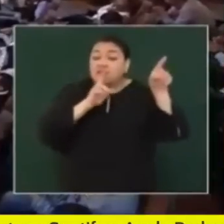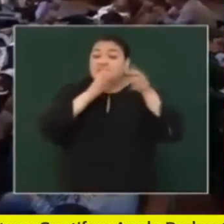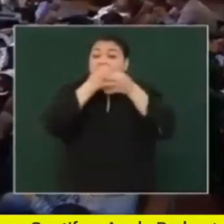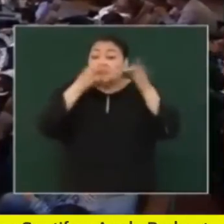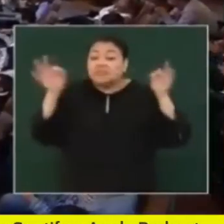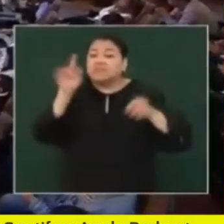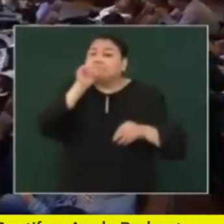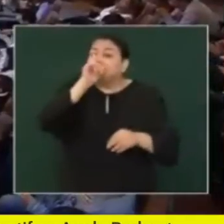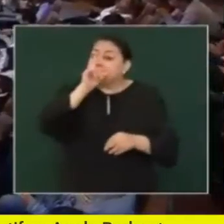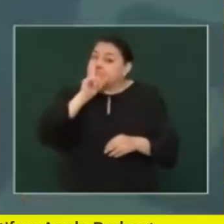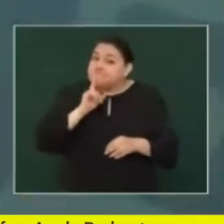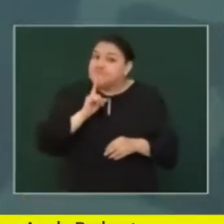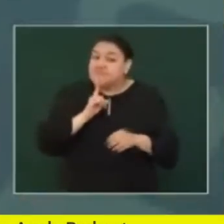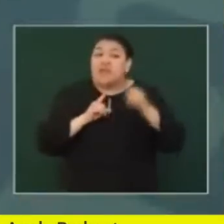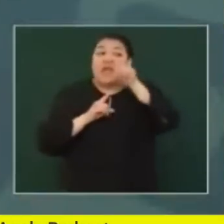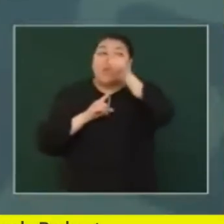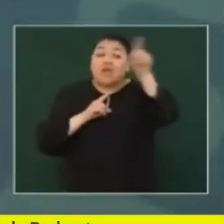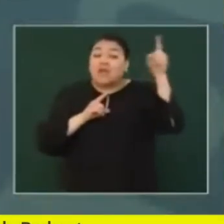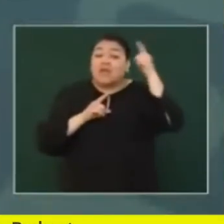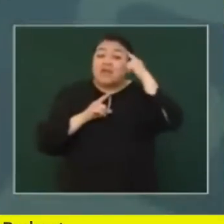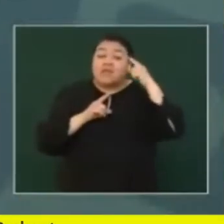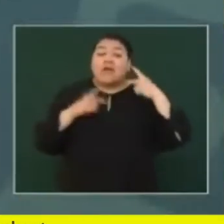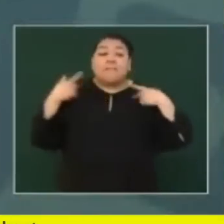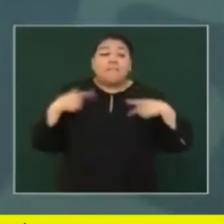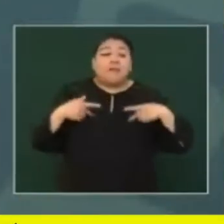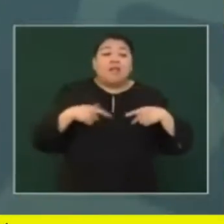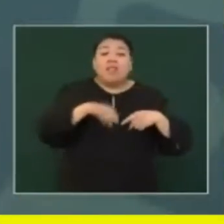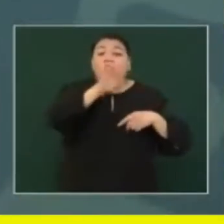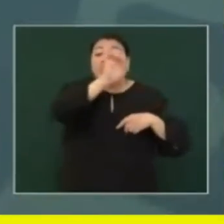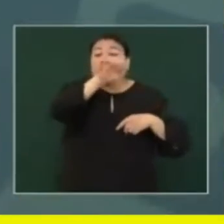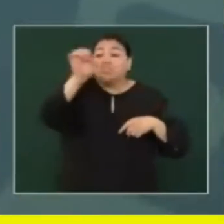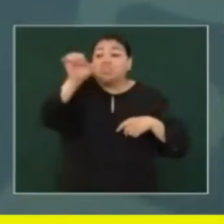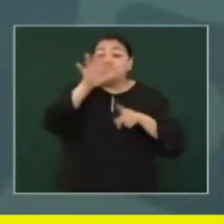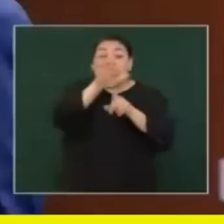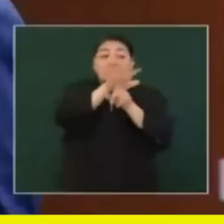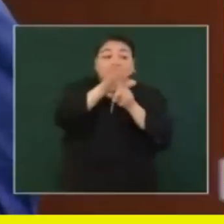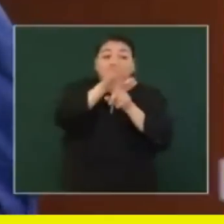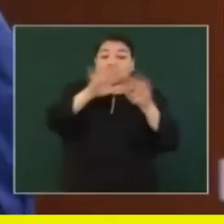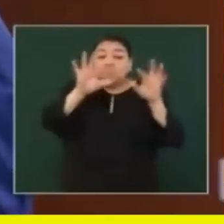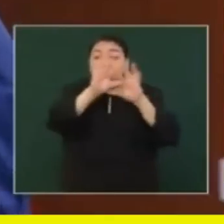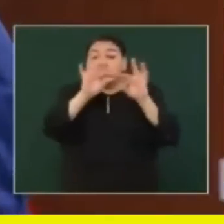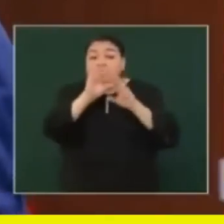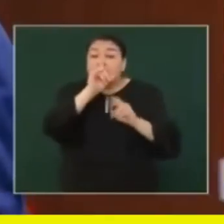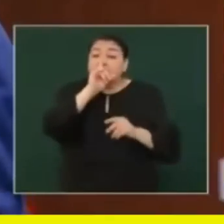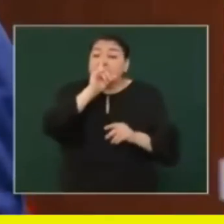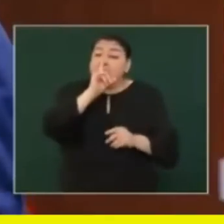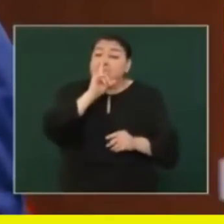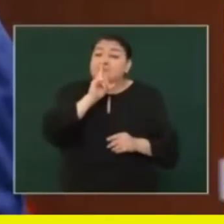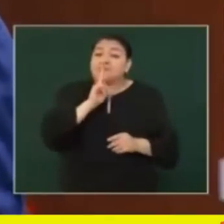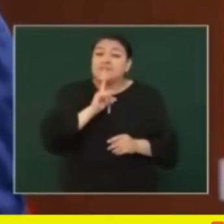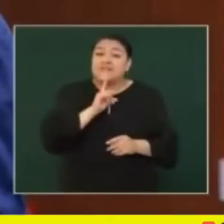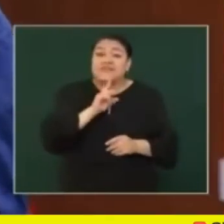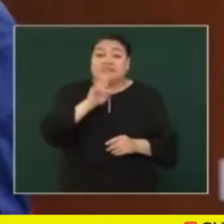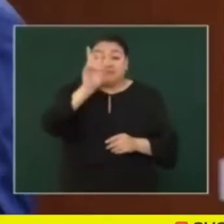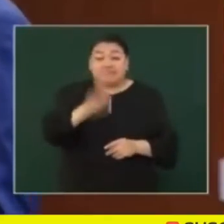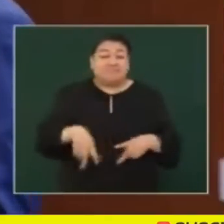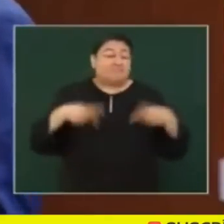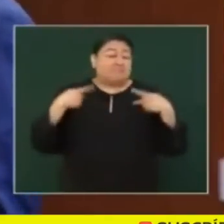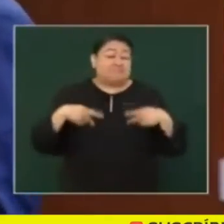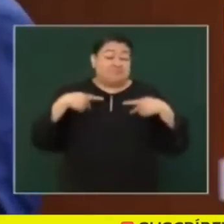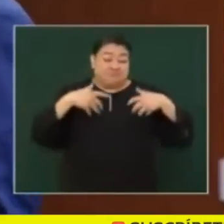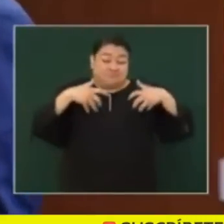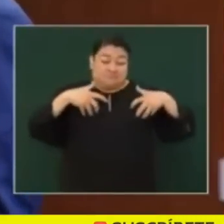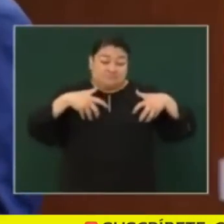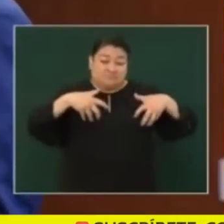porque han hecho creer a mucha gente a millones